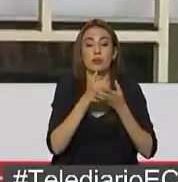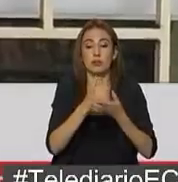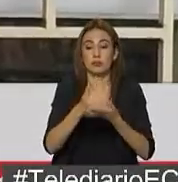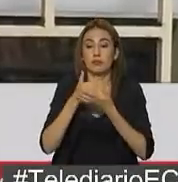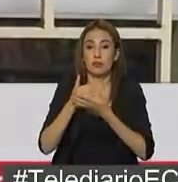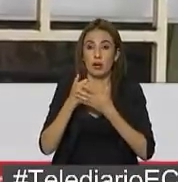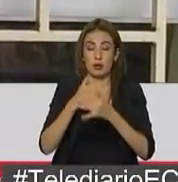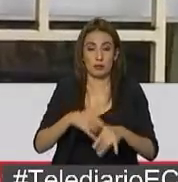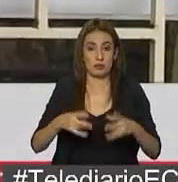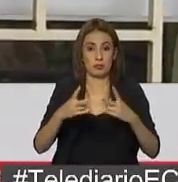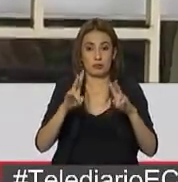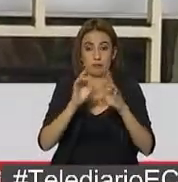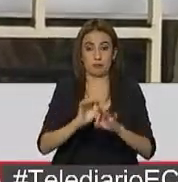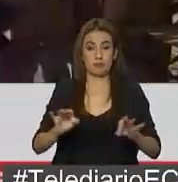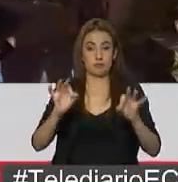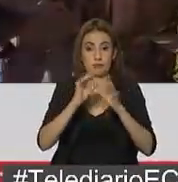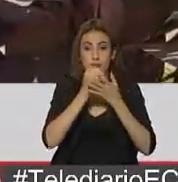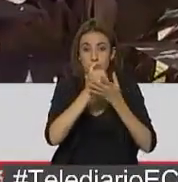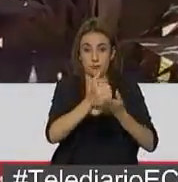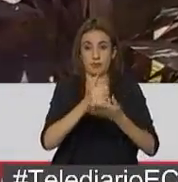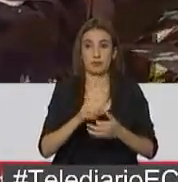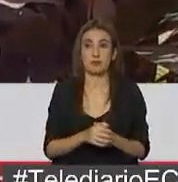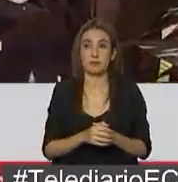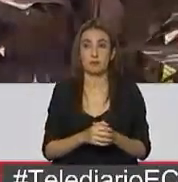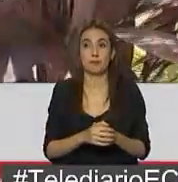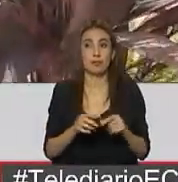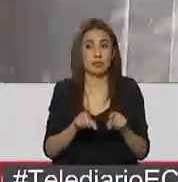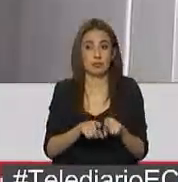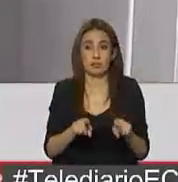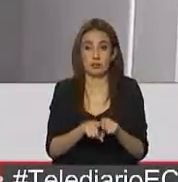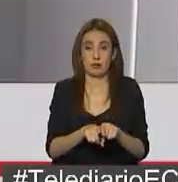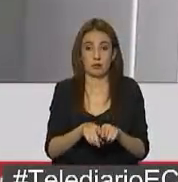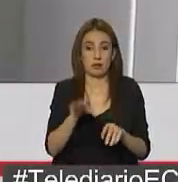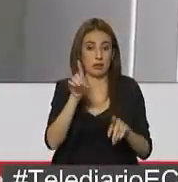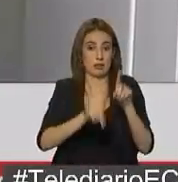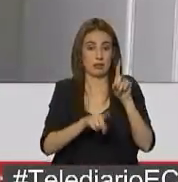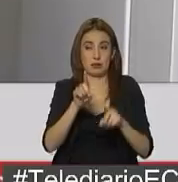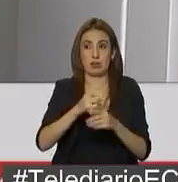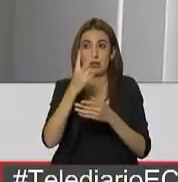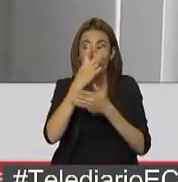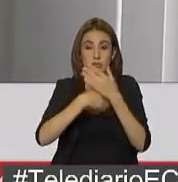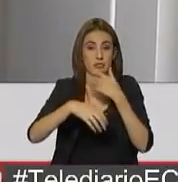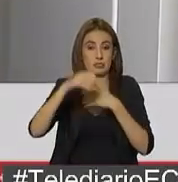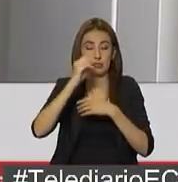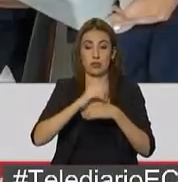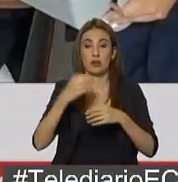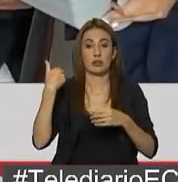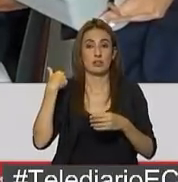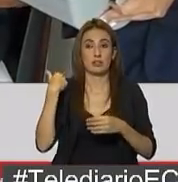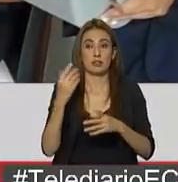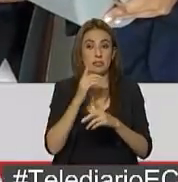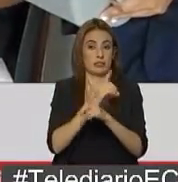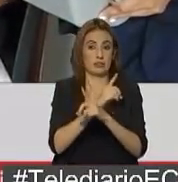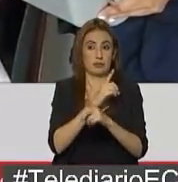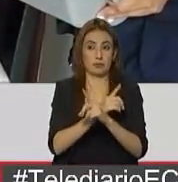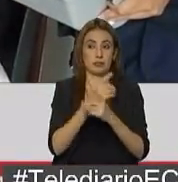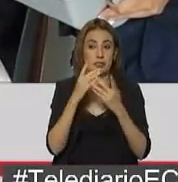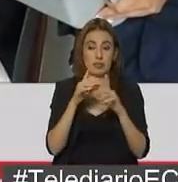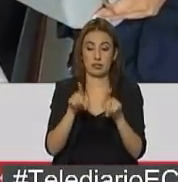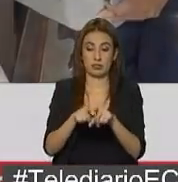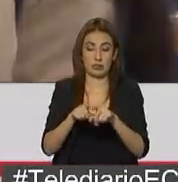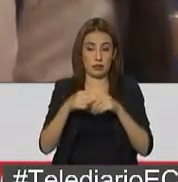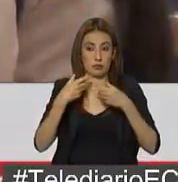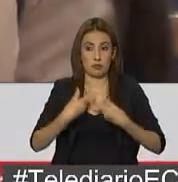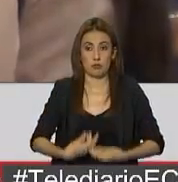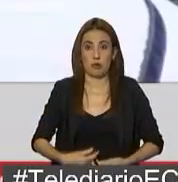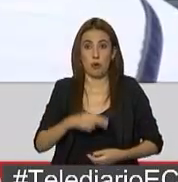sin la ayuda que recibimos gracias a ellos del gobierno. Lo propio expresa Vanessa Arcentales. Su hijo tiene discapacidad física y recibe la transferencia